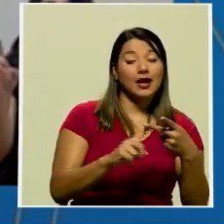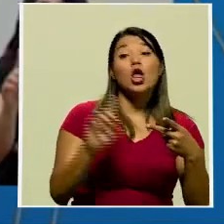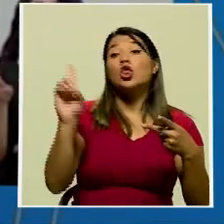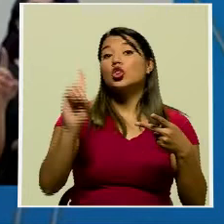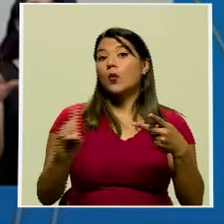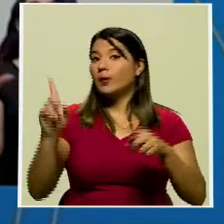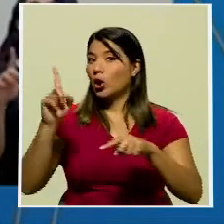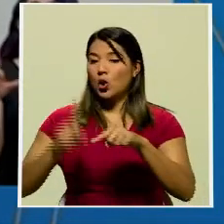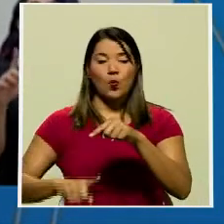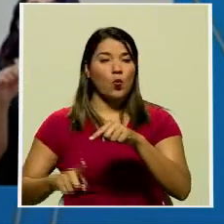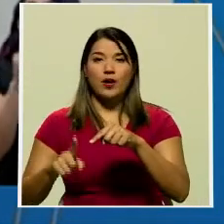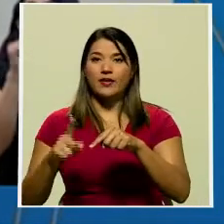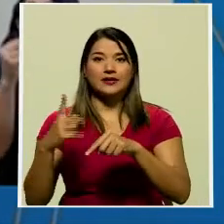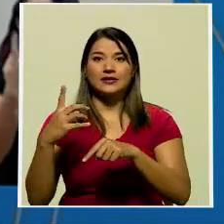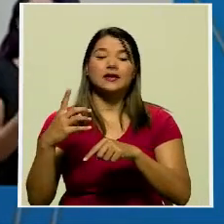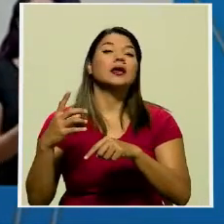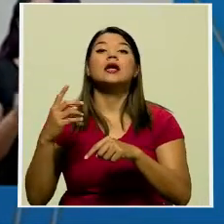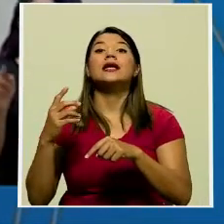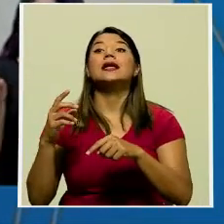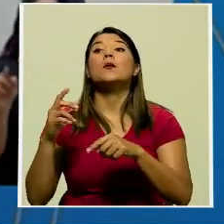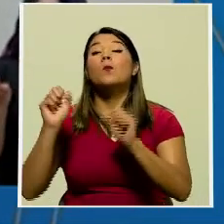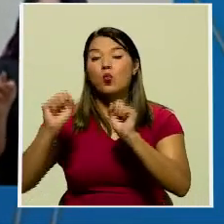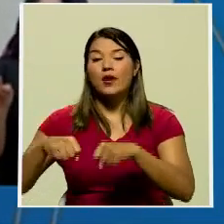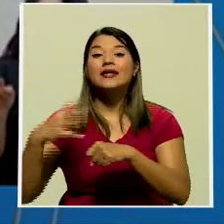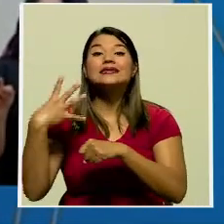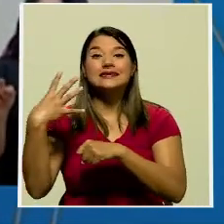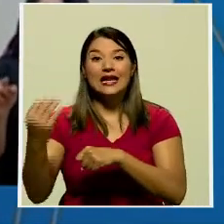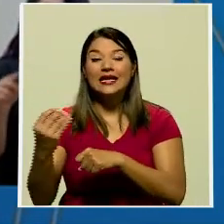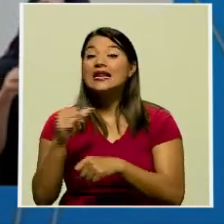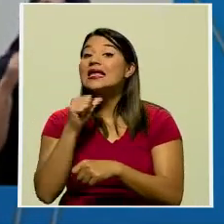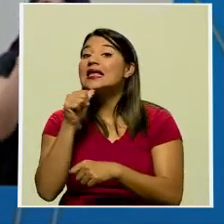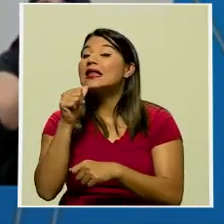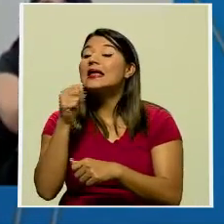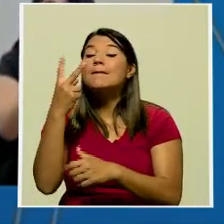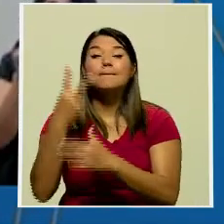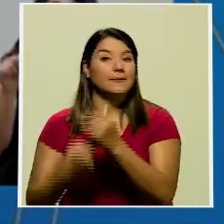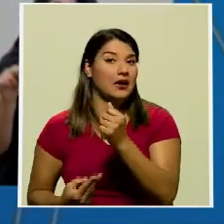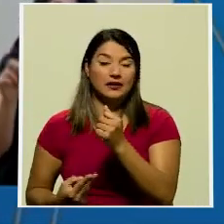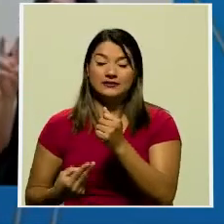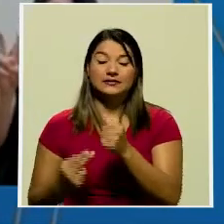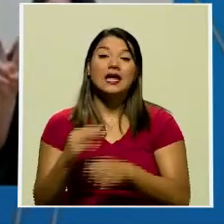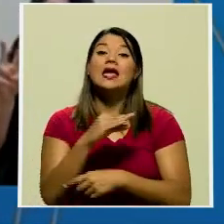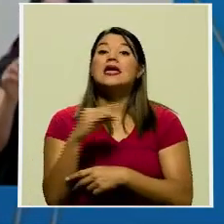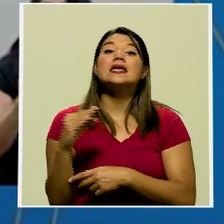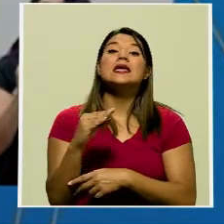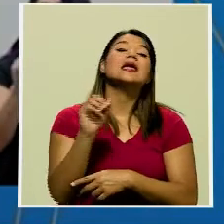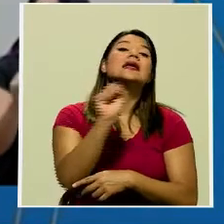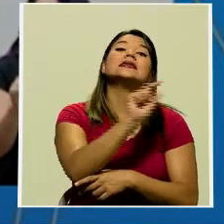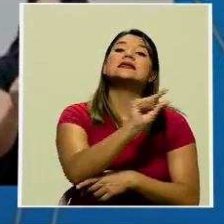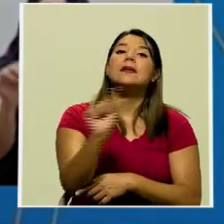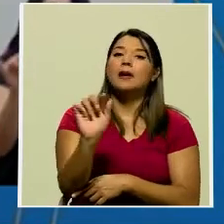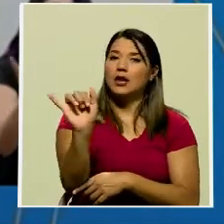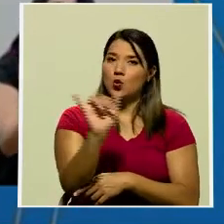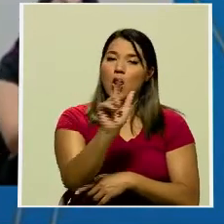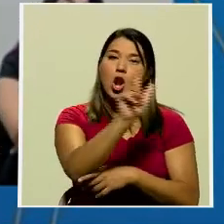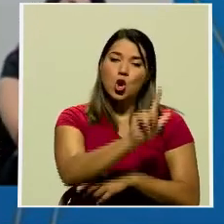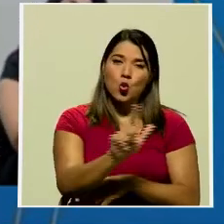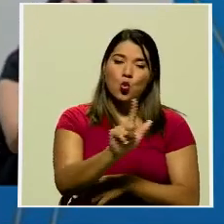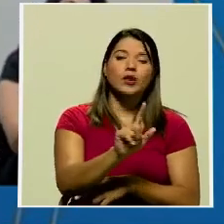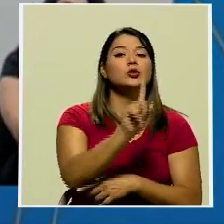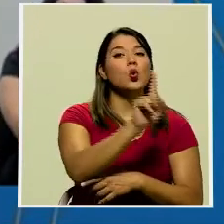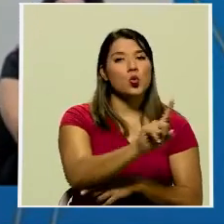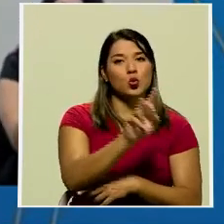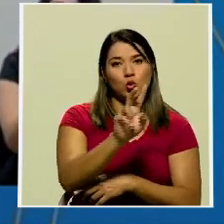las placas impares. Y durante la semana se va a mantener la misma distribución: lunes placa 1 y